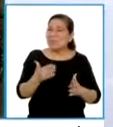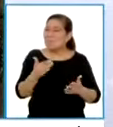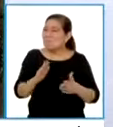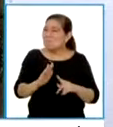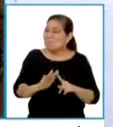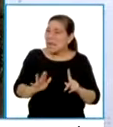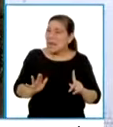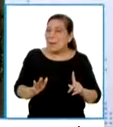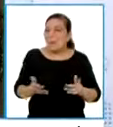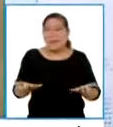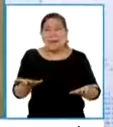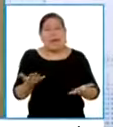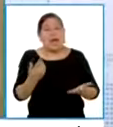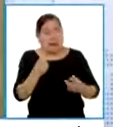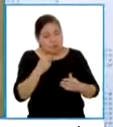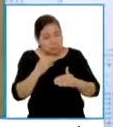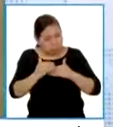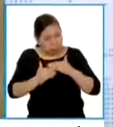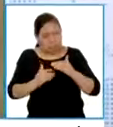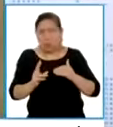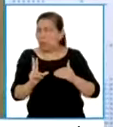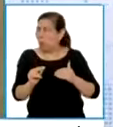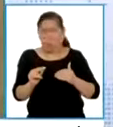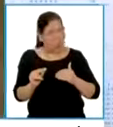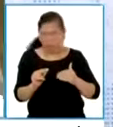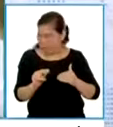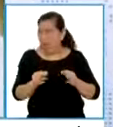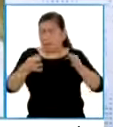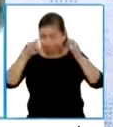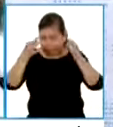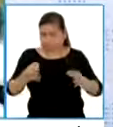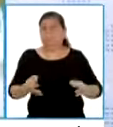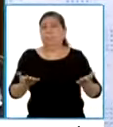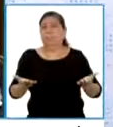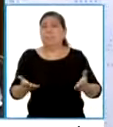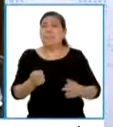irregulares. Hay que proscribir esa frase. No son irregulares, son ilegales.